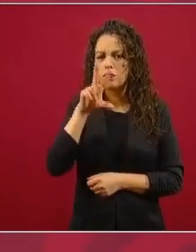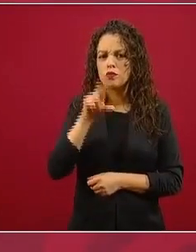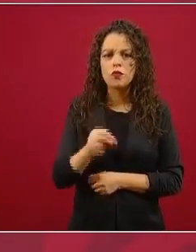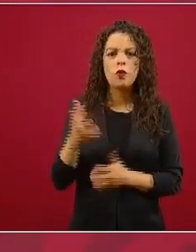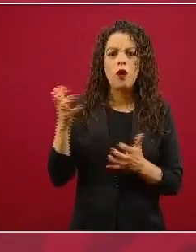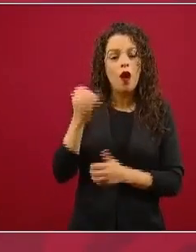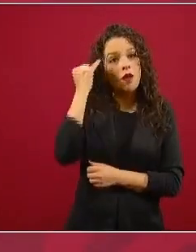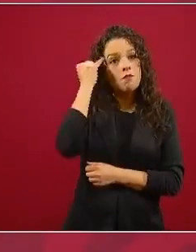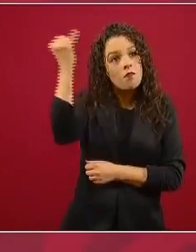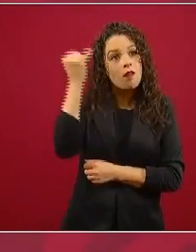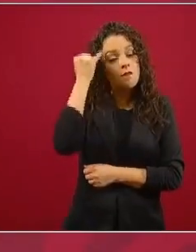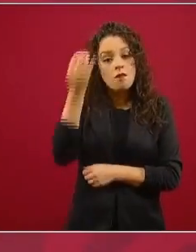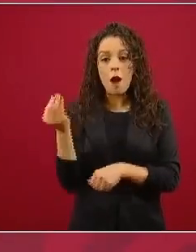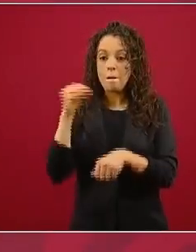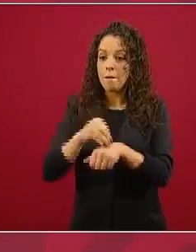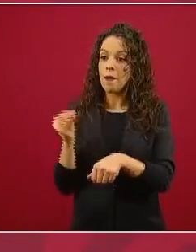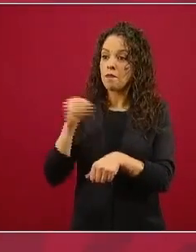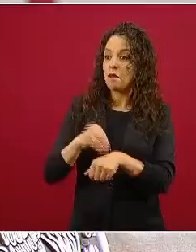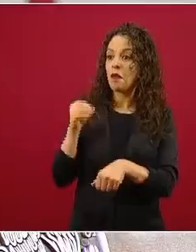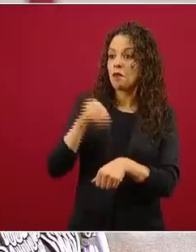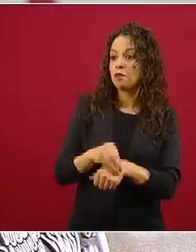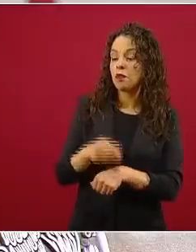delitos a nadie